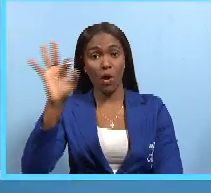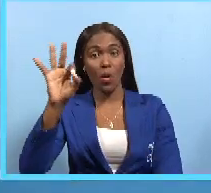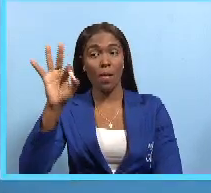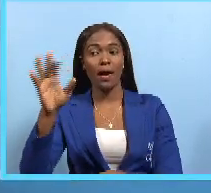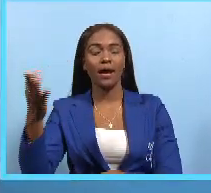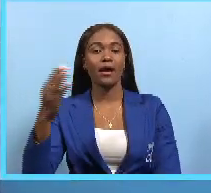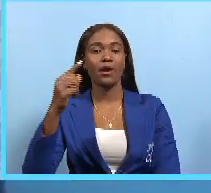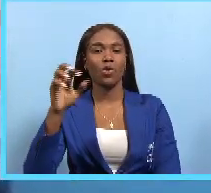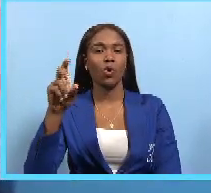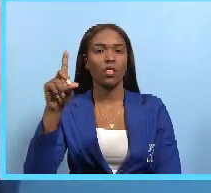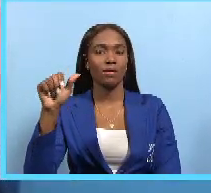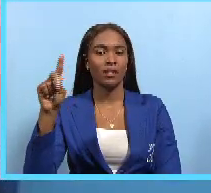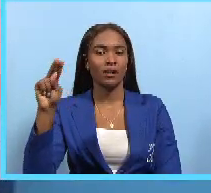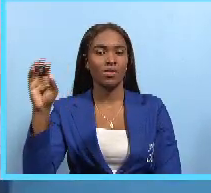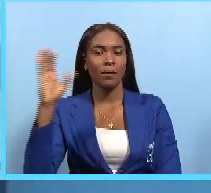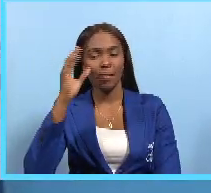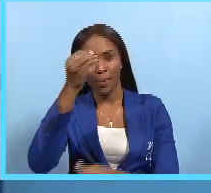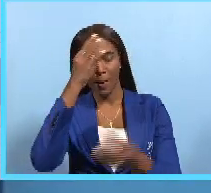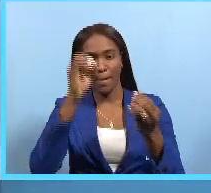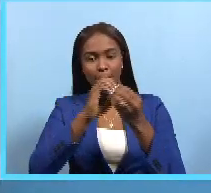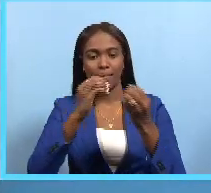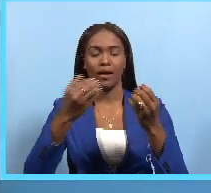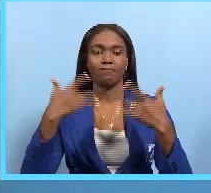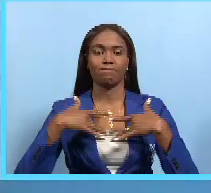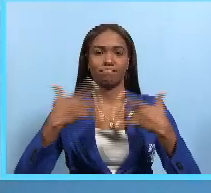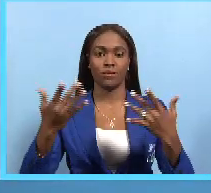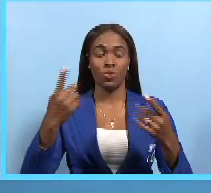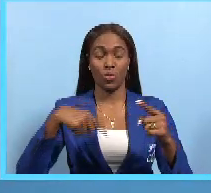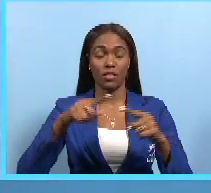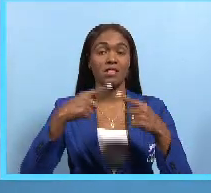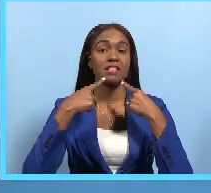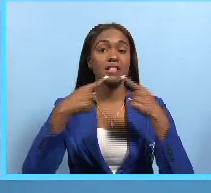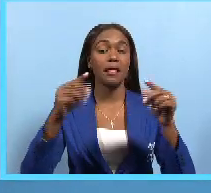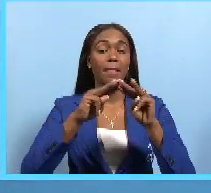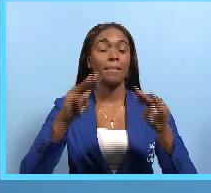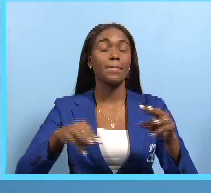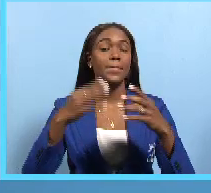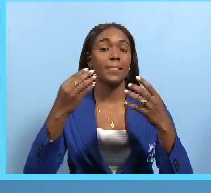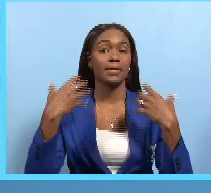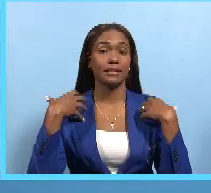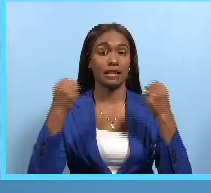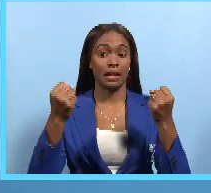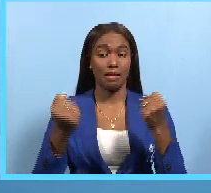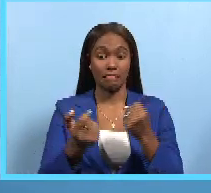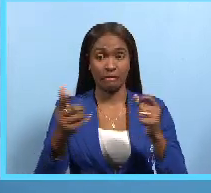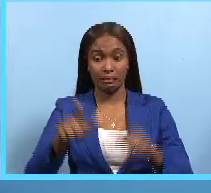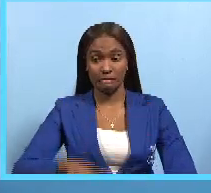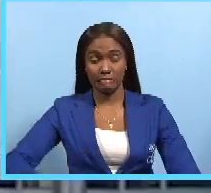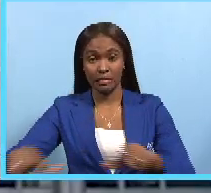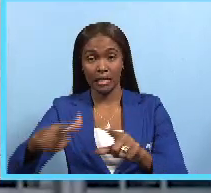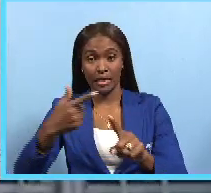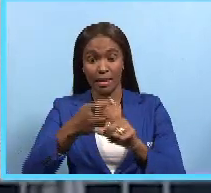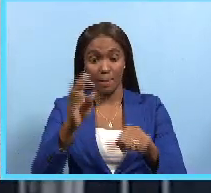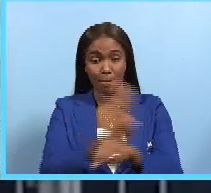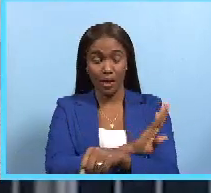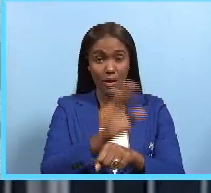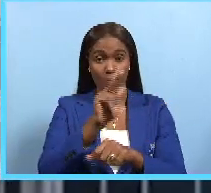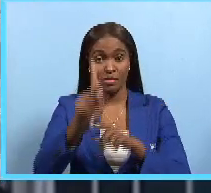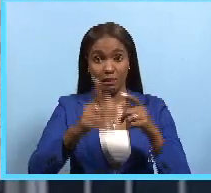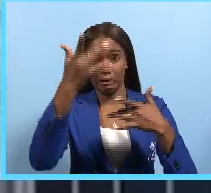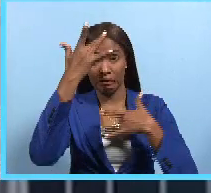la periodista Gioconda Paulina abordando a la comunidad. Y es que tras el anuncio del Ministerio de Salud sobre que algunas zonas justamente de Barahona y personas infectadas